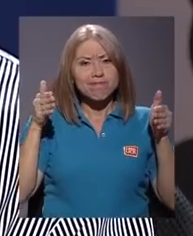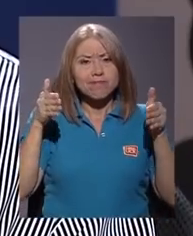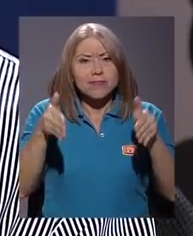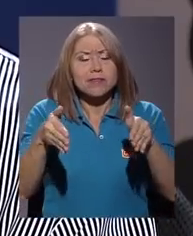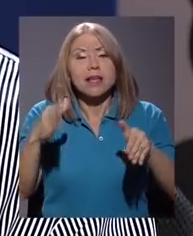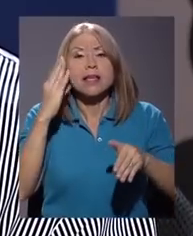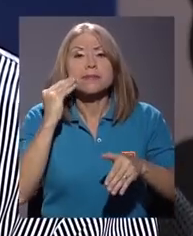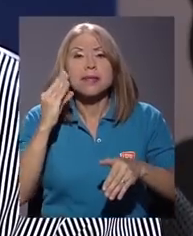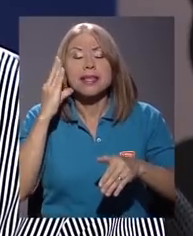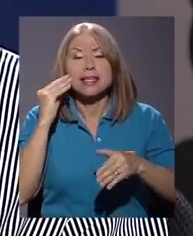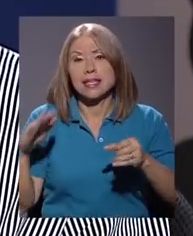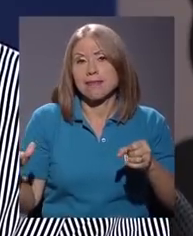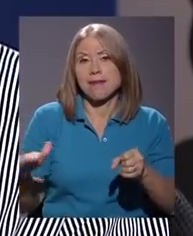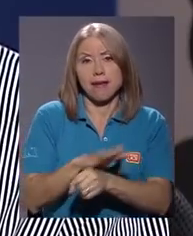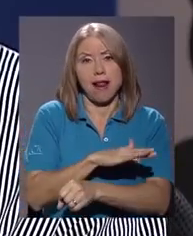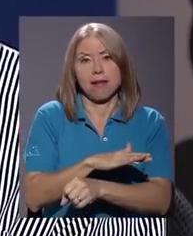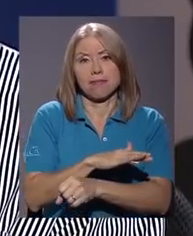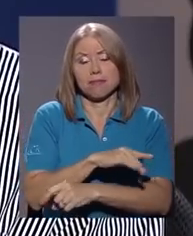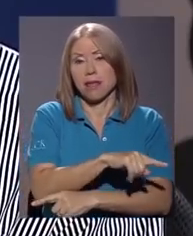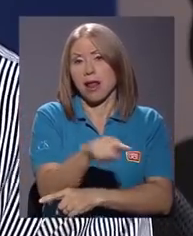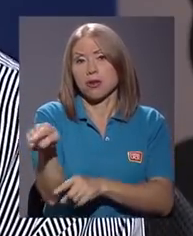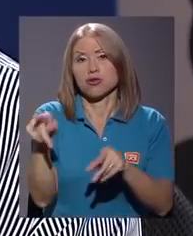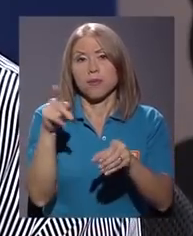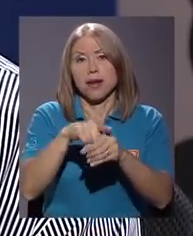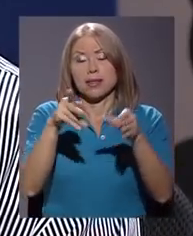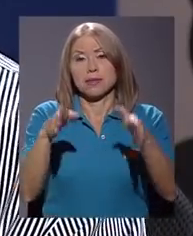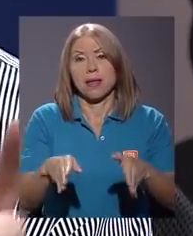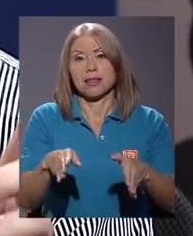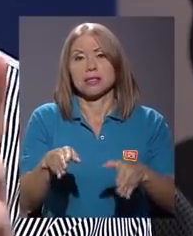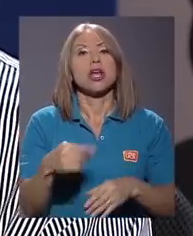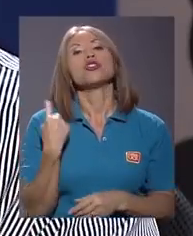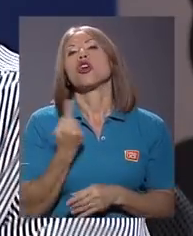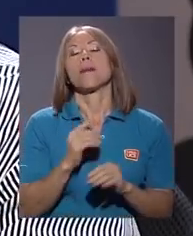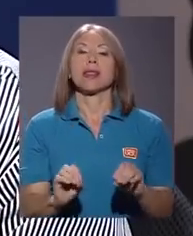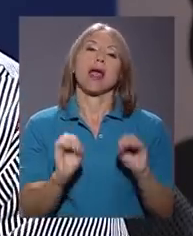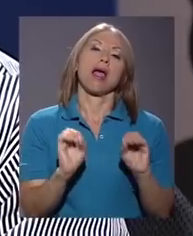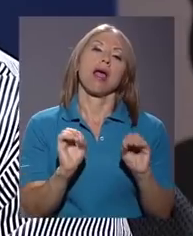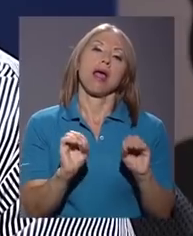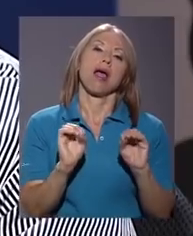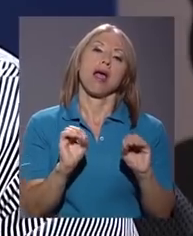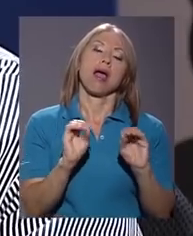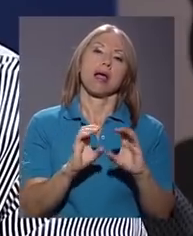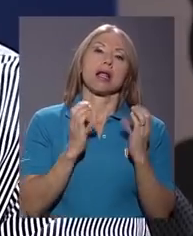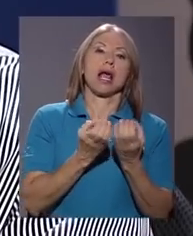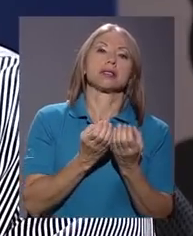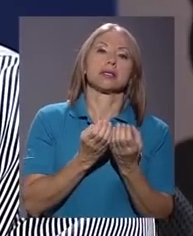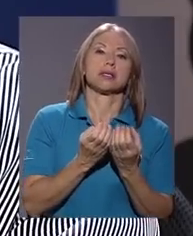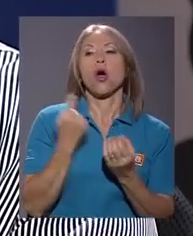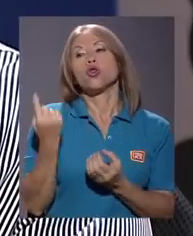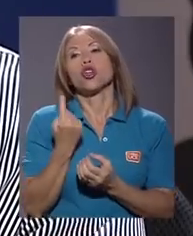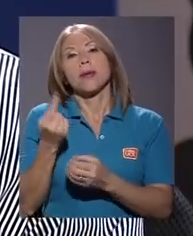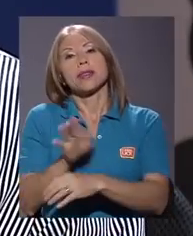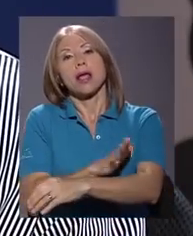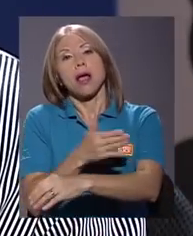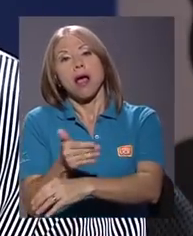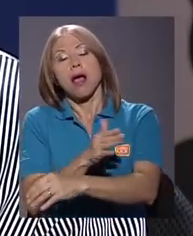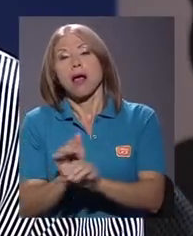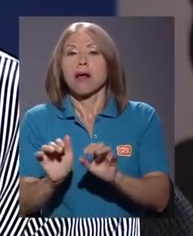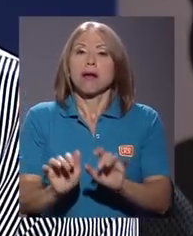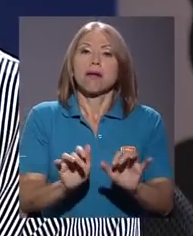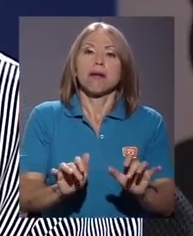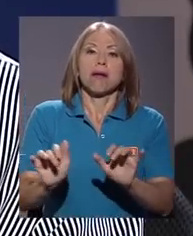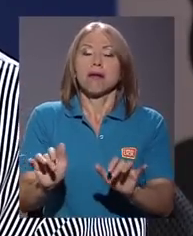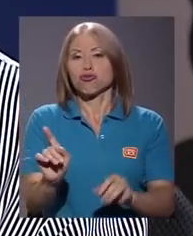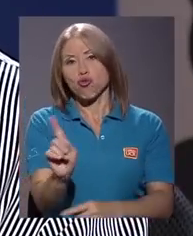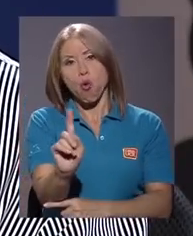participantes verdad porque esto no es solo clases o no es solo conciertos verdad se enfoca mucho en